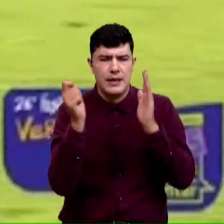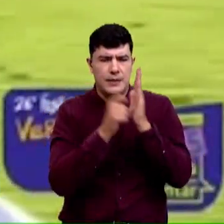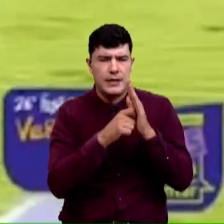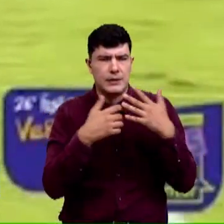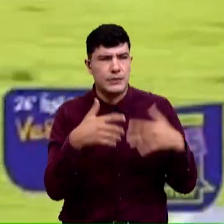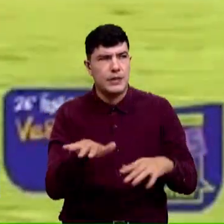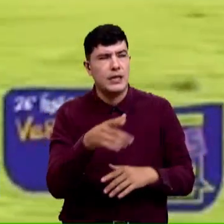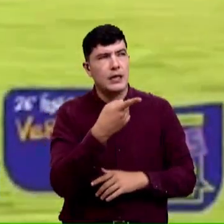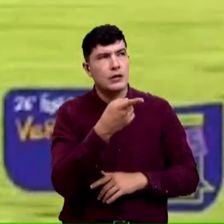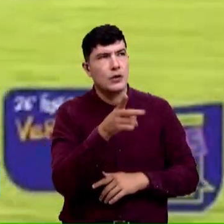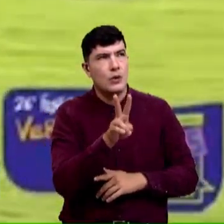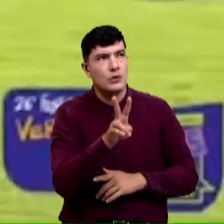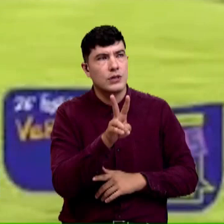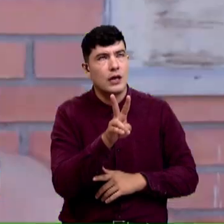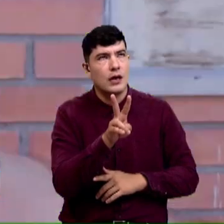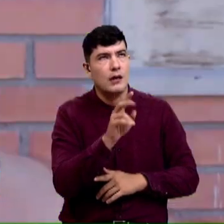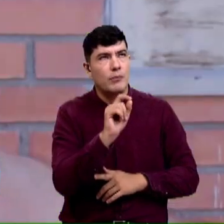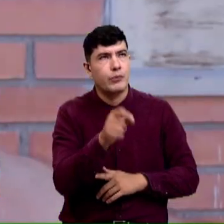fue